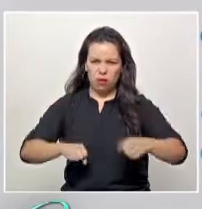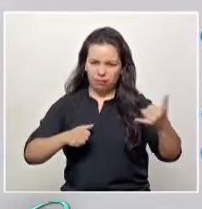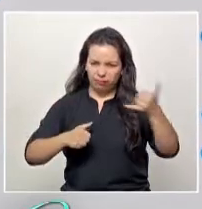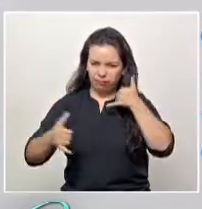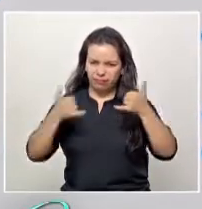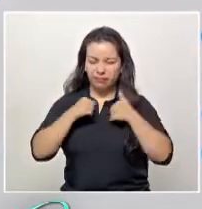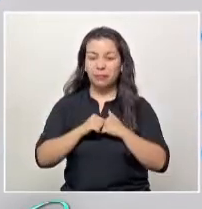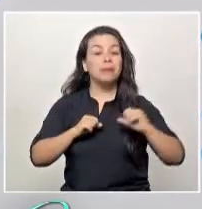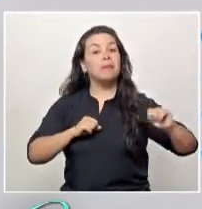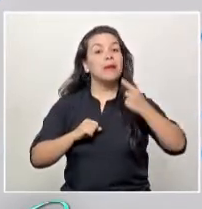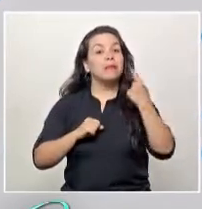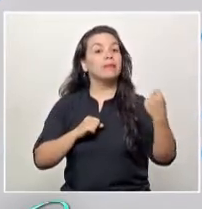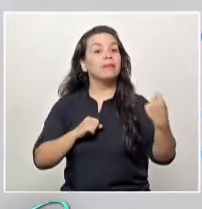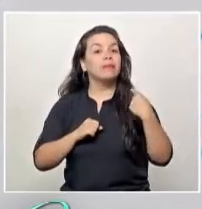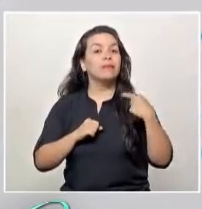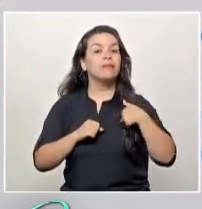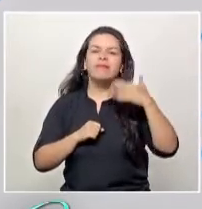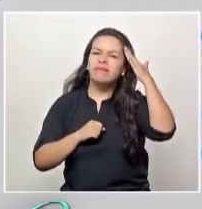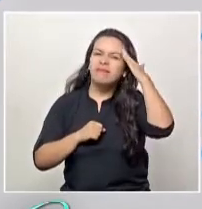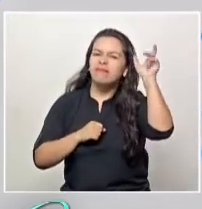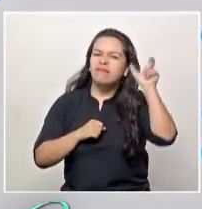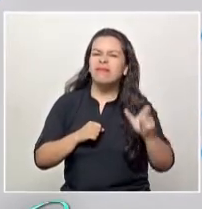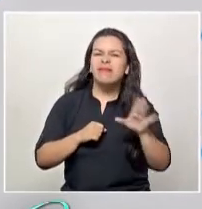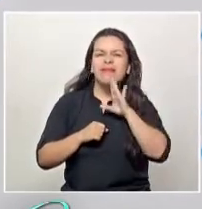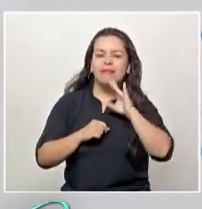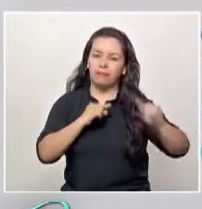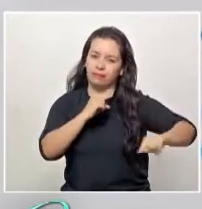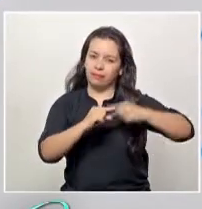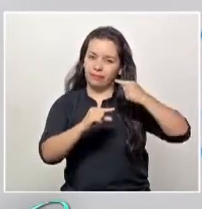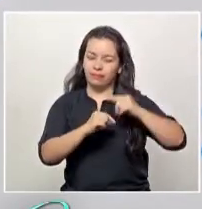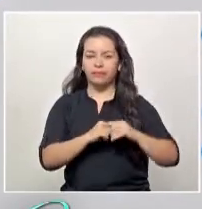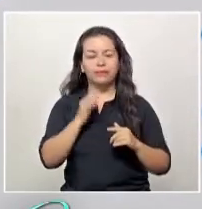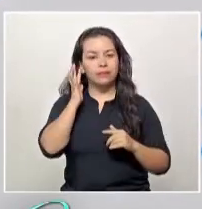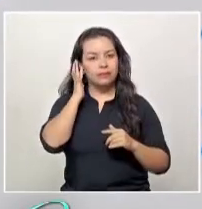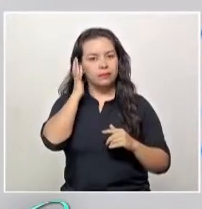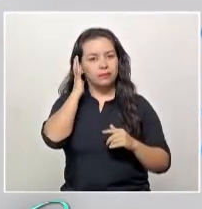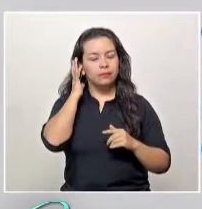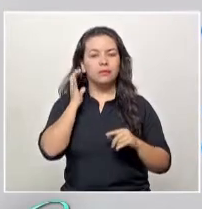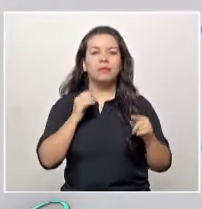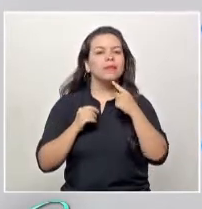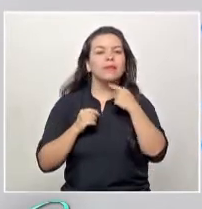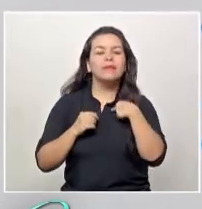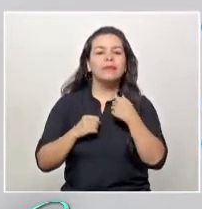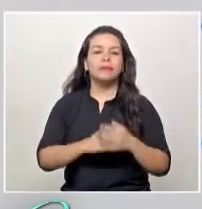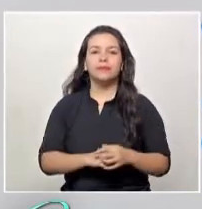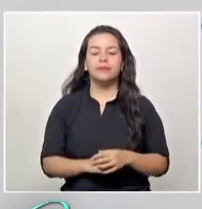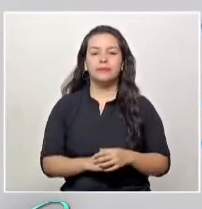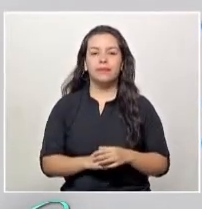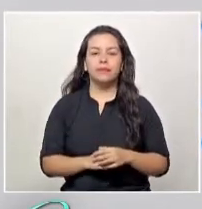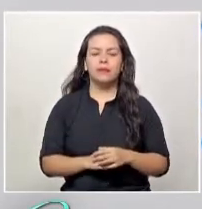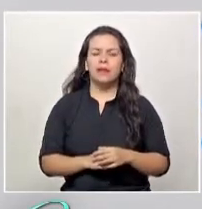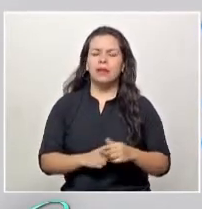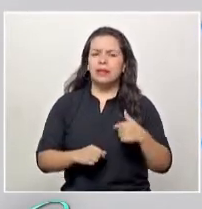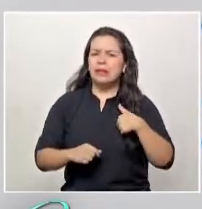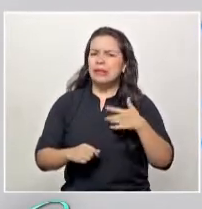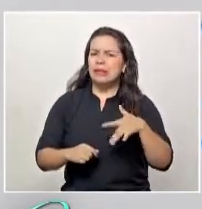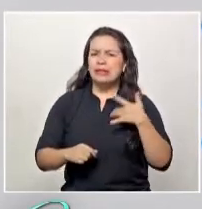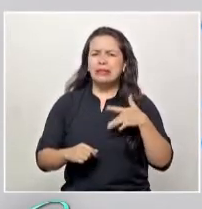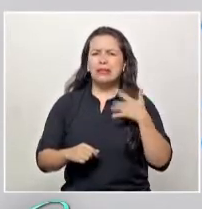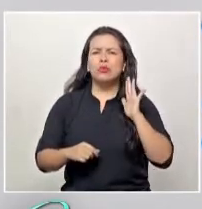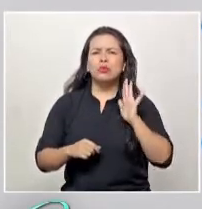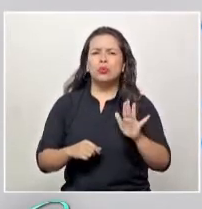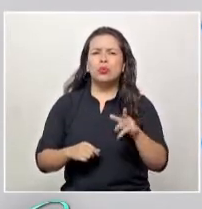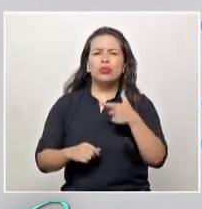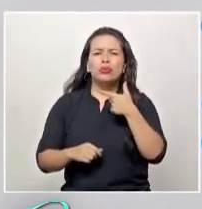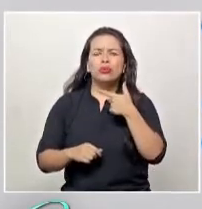018000-127-222. La primera pregunta viene precisamente por el correo electrónico. Dice, me aqueja un problema en la uretra por